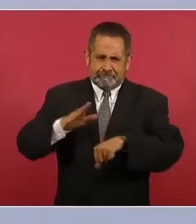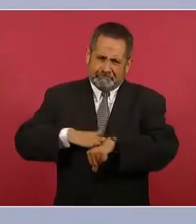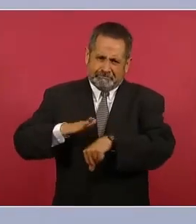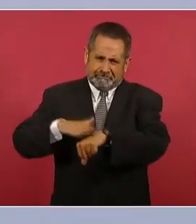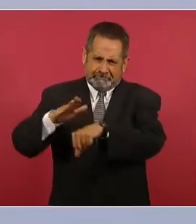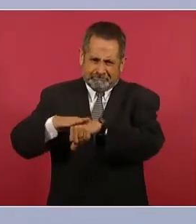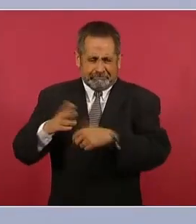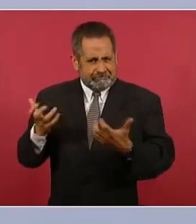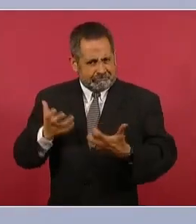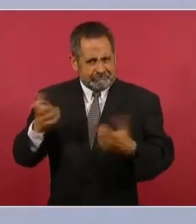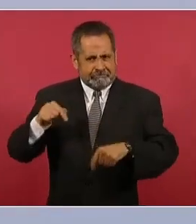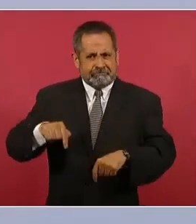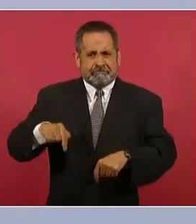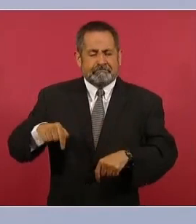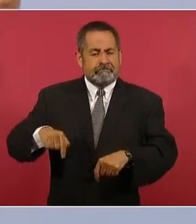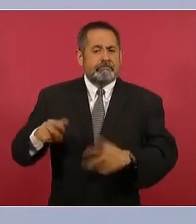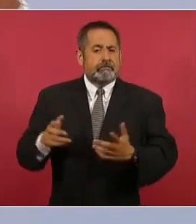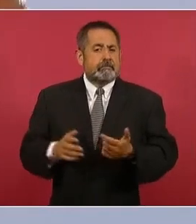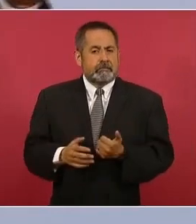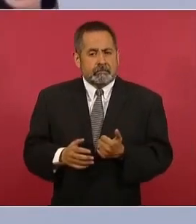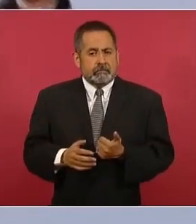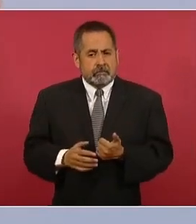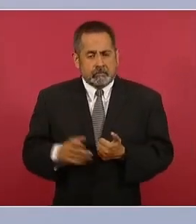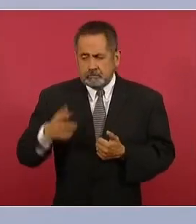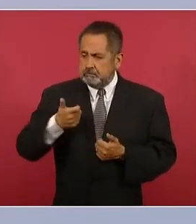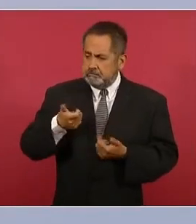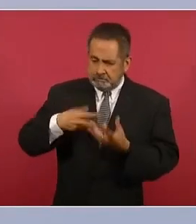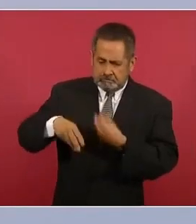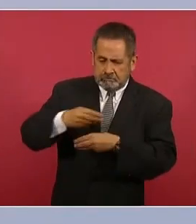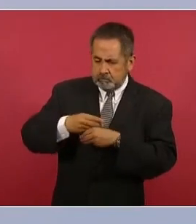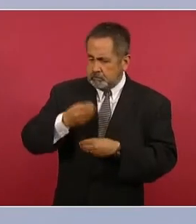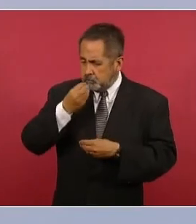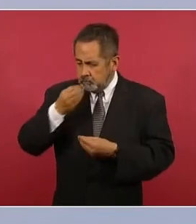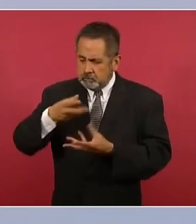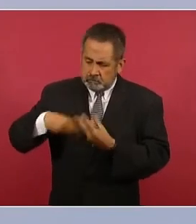más y pensar en el autoconsumo,